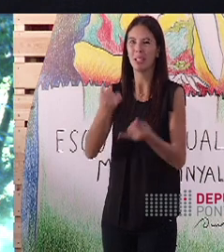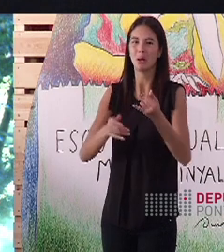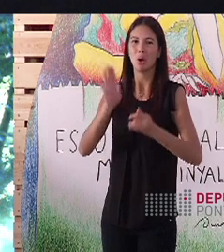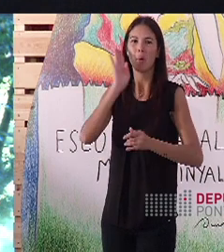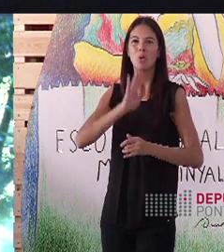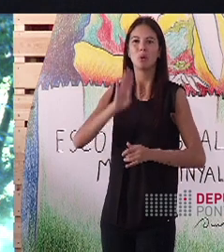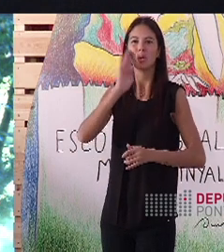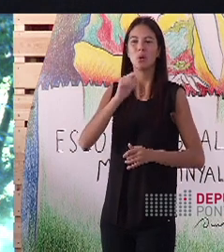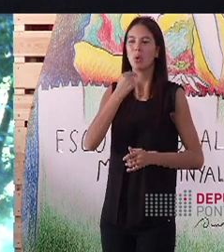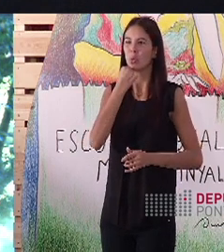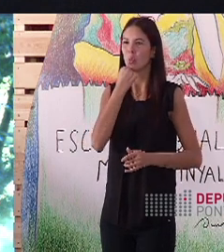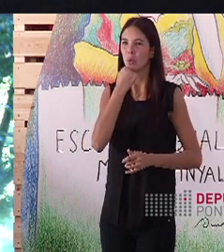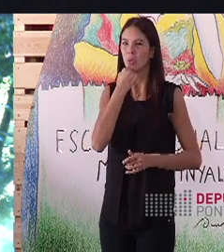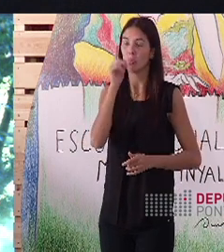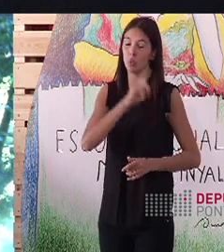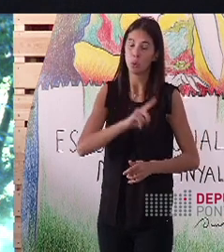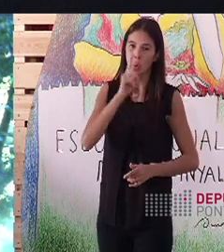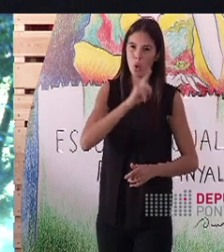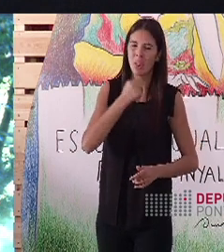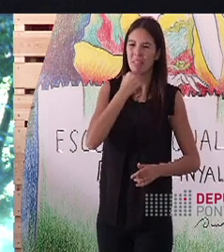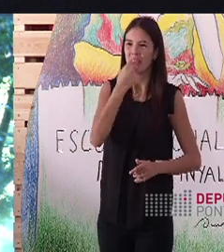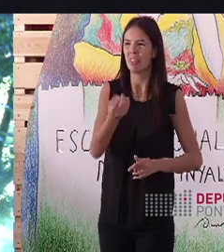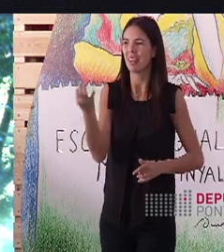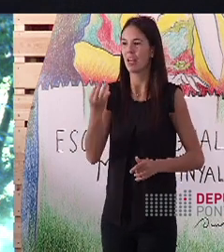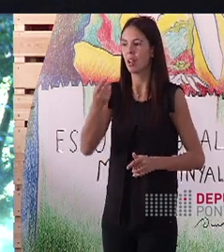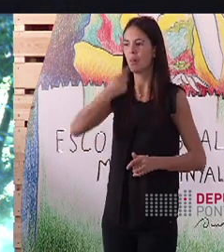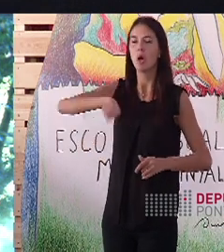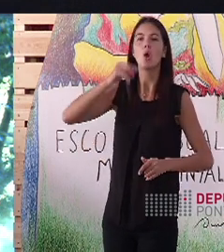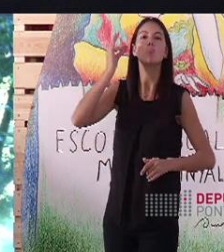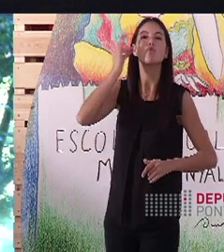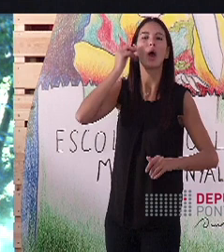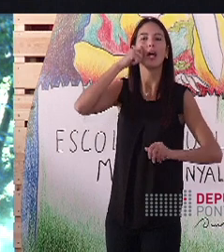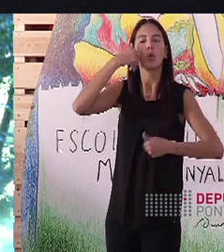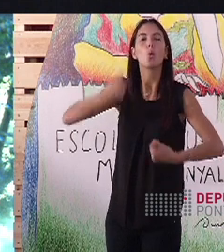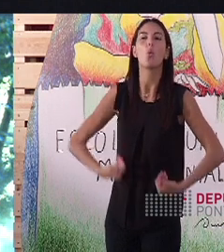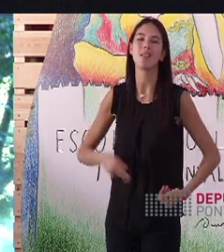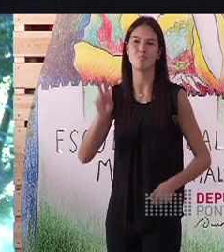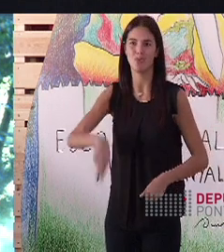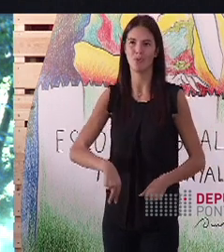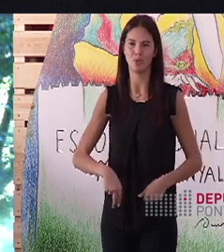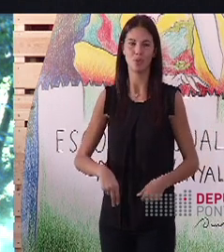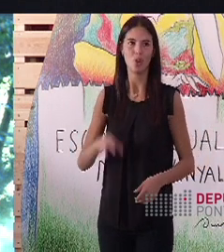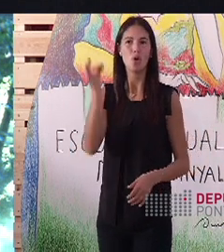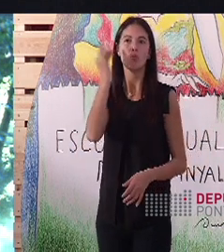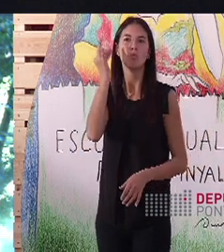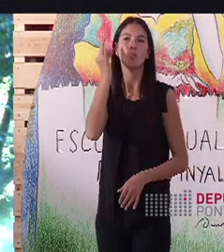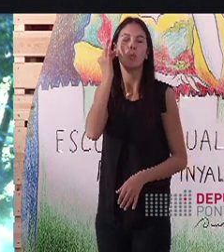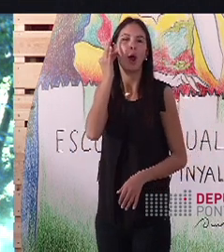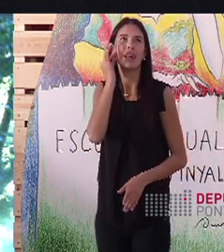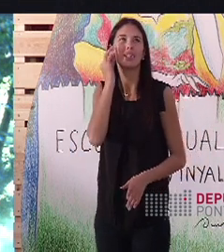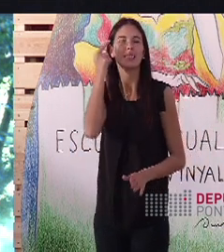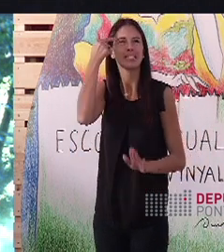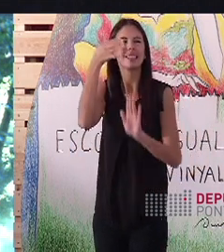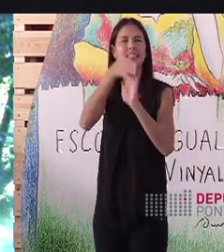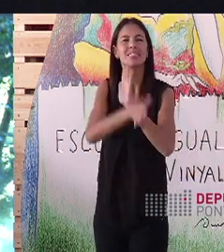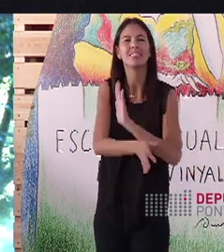sociedad de que las mujeres somos cuerpos, de que las mujeres en la prostitución, las mujeres somos definidas